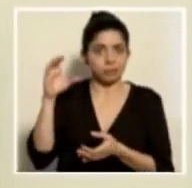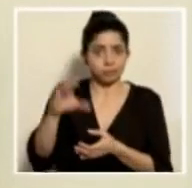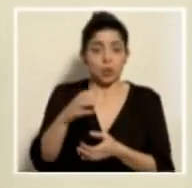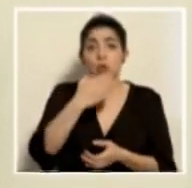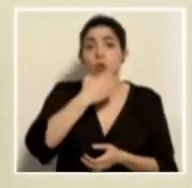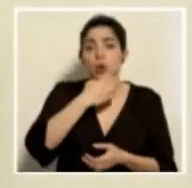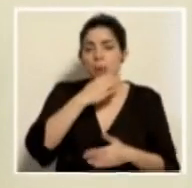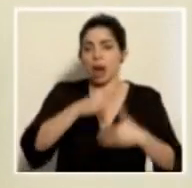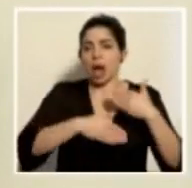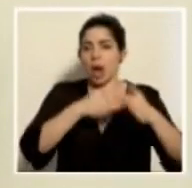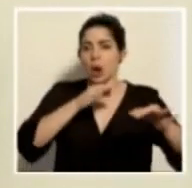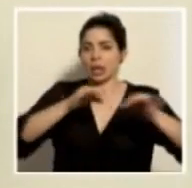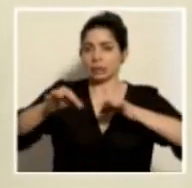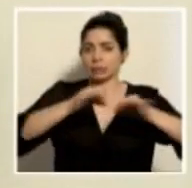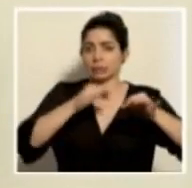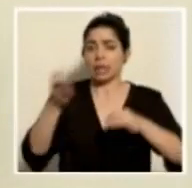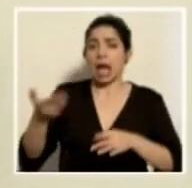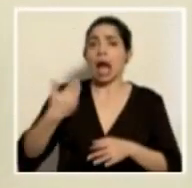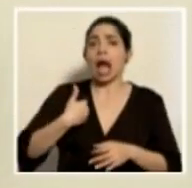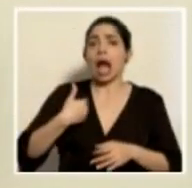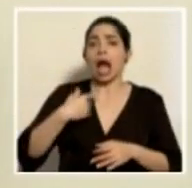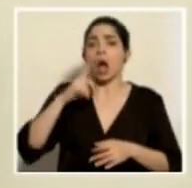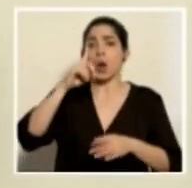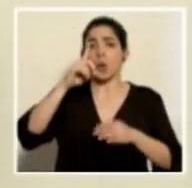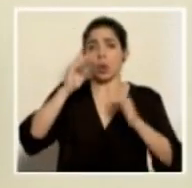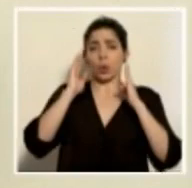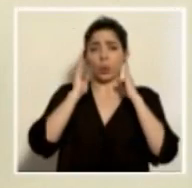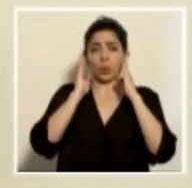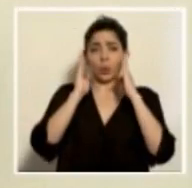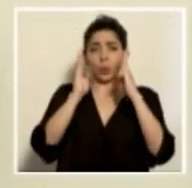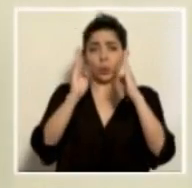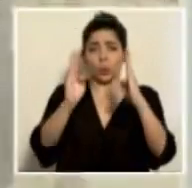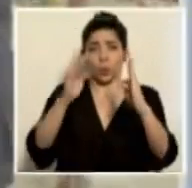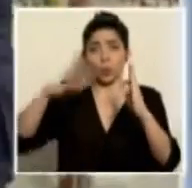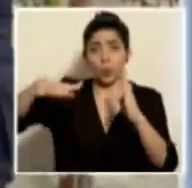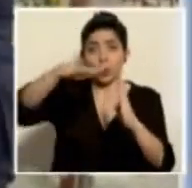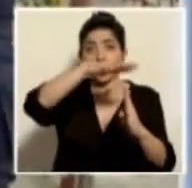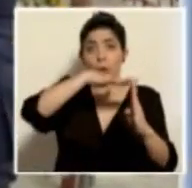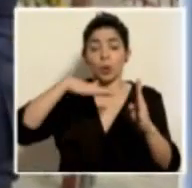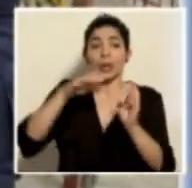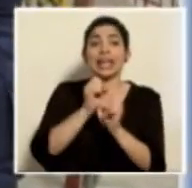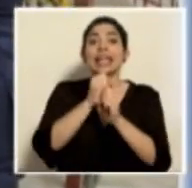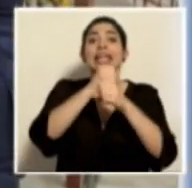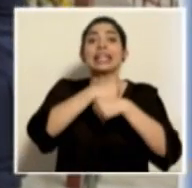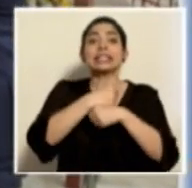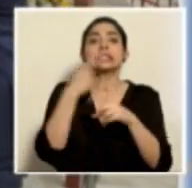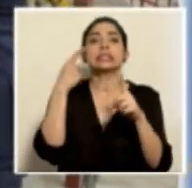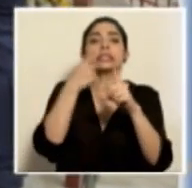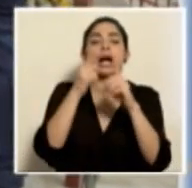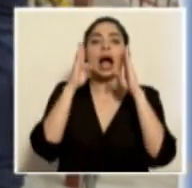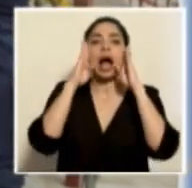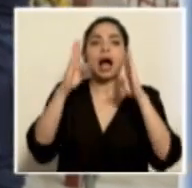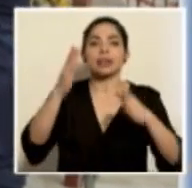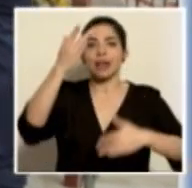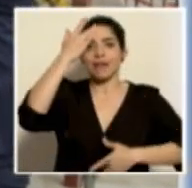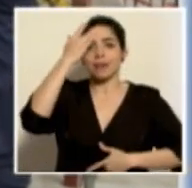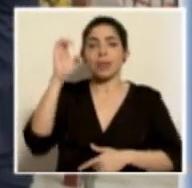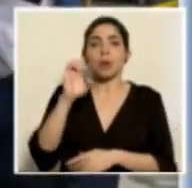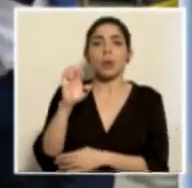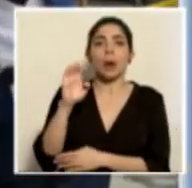Román detallará, tiene un pabellón que se diseñó para la atención de enfermedades como el